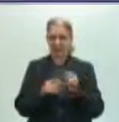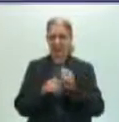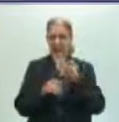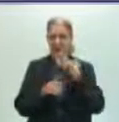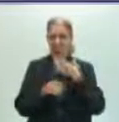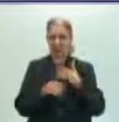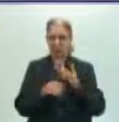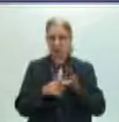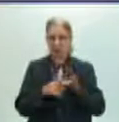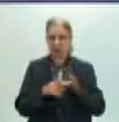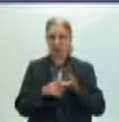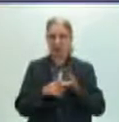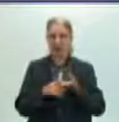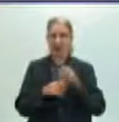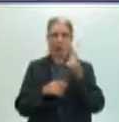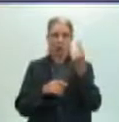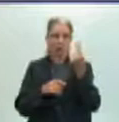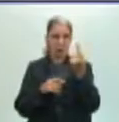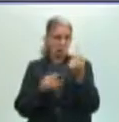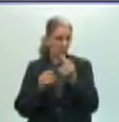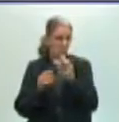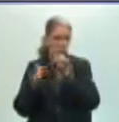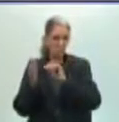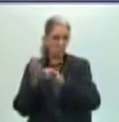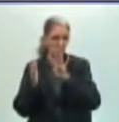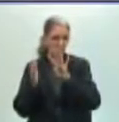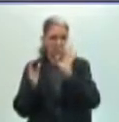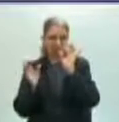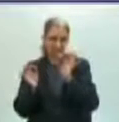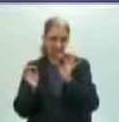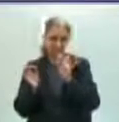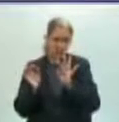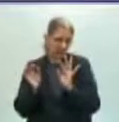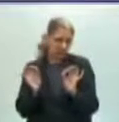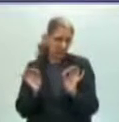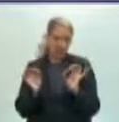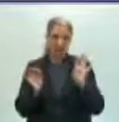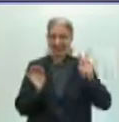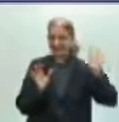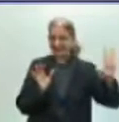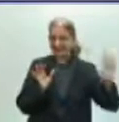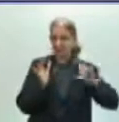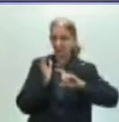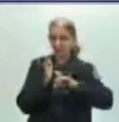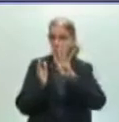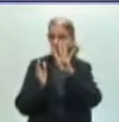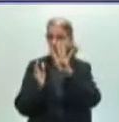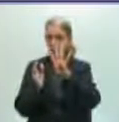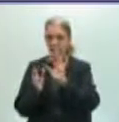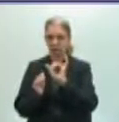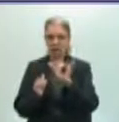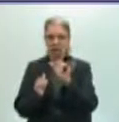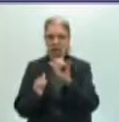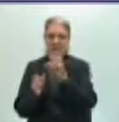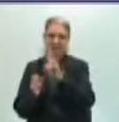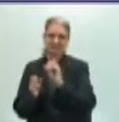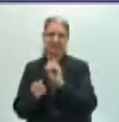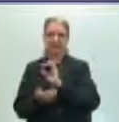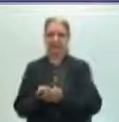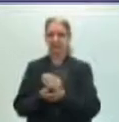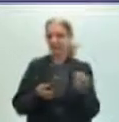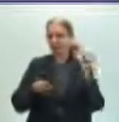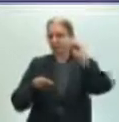son 20 jonrones. Quiere decir que ahora ya puedes completar los espacios en